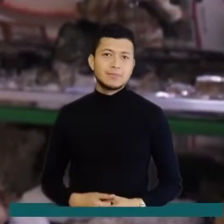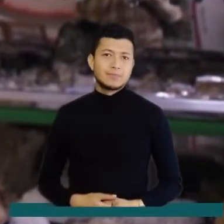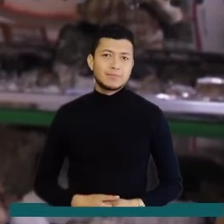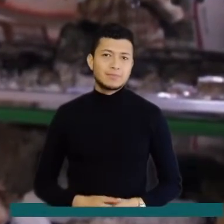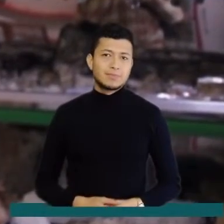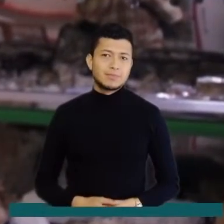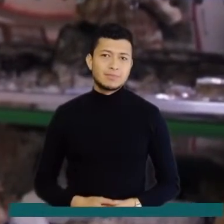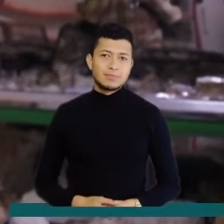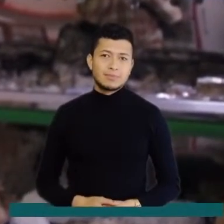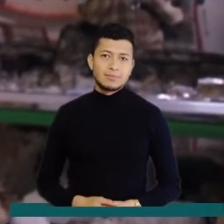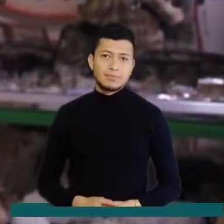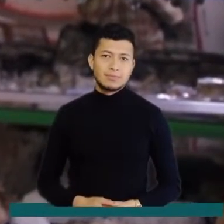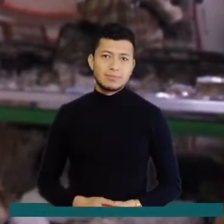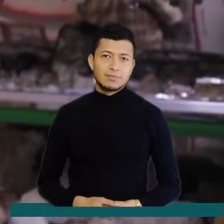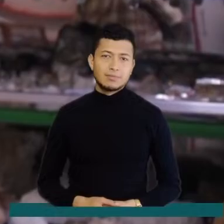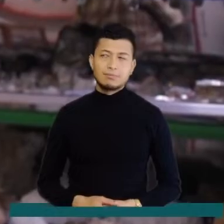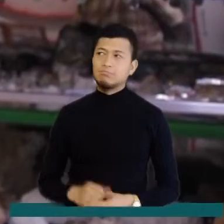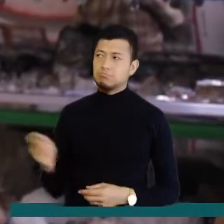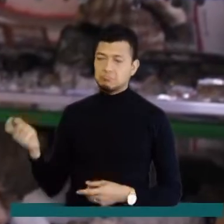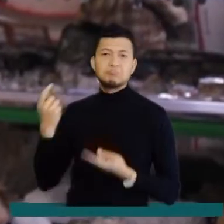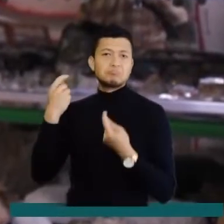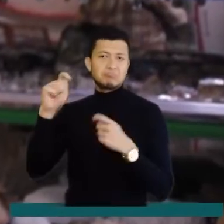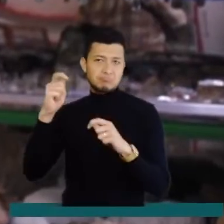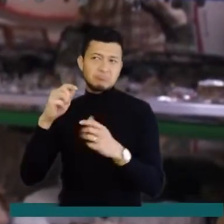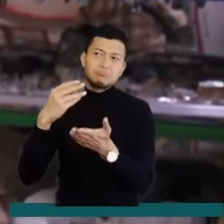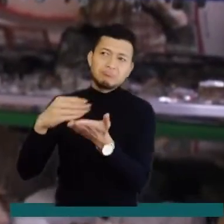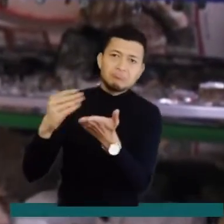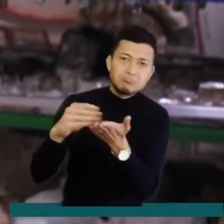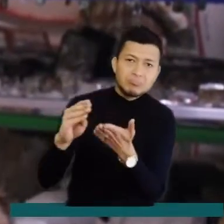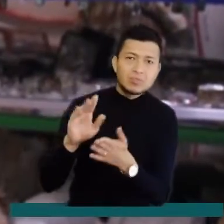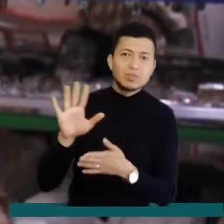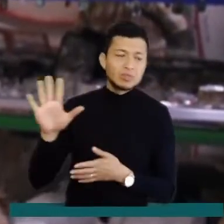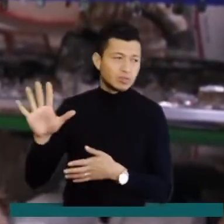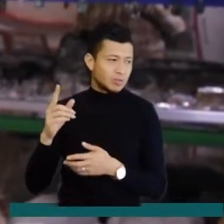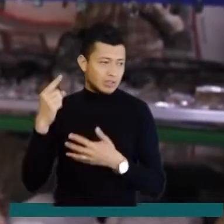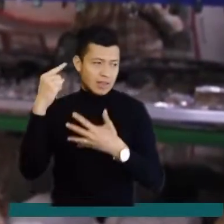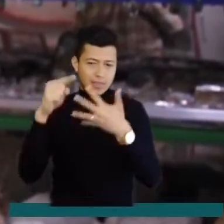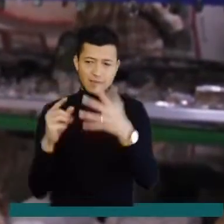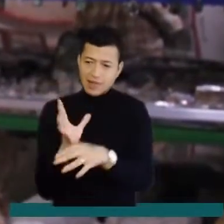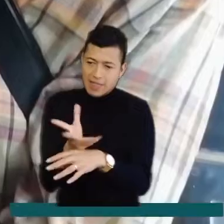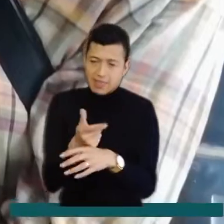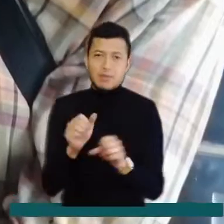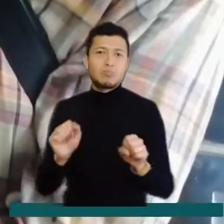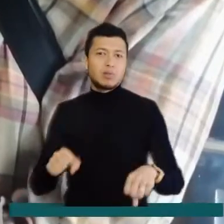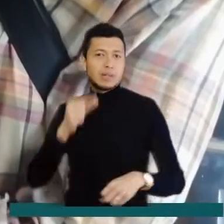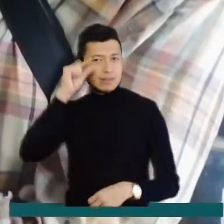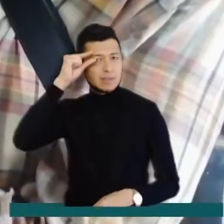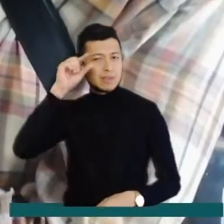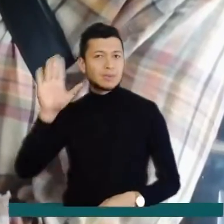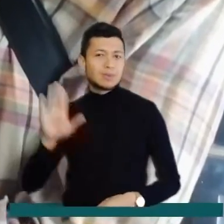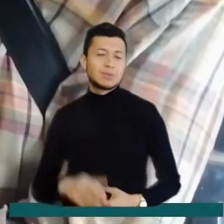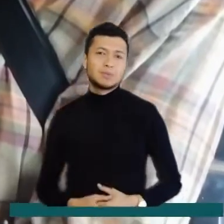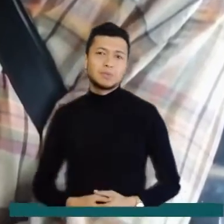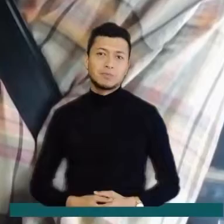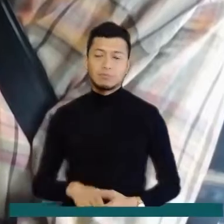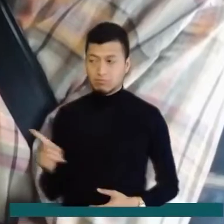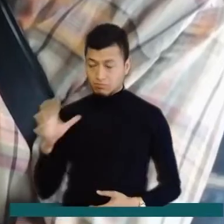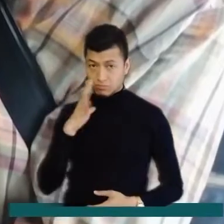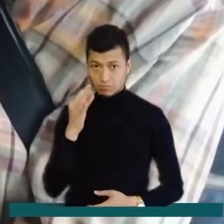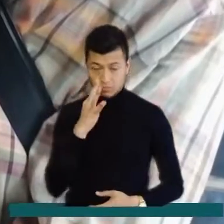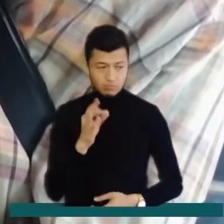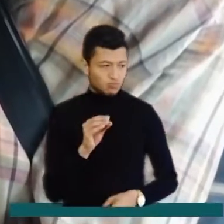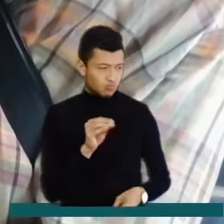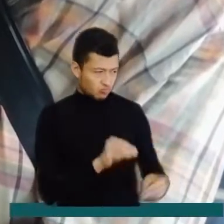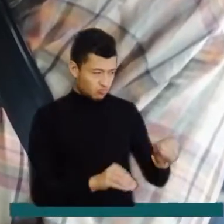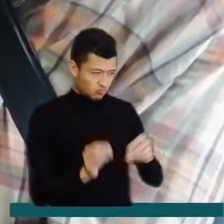donde se comercializa también los cuarzos y las esmeraldas, se compra, se utiliza la morralla para mucha clase de artesanía. Don Luis